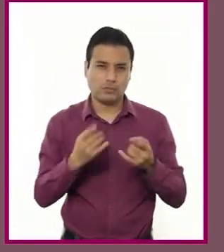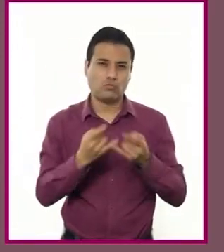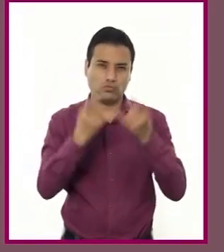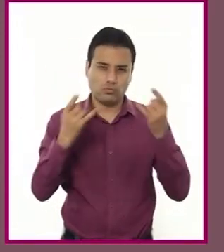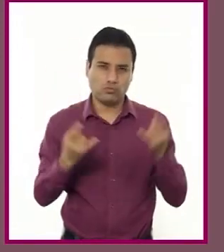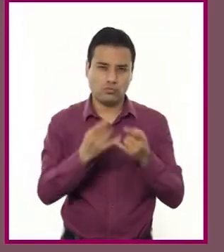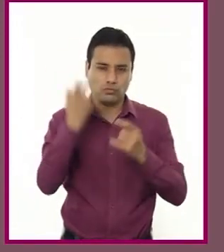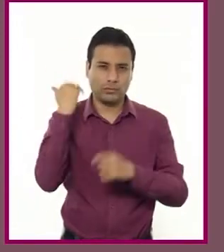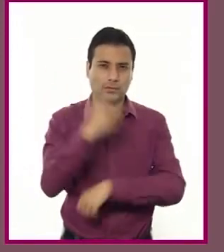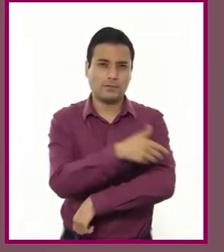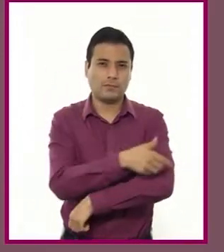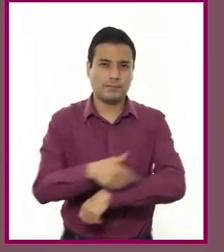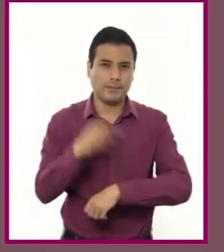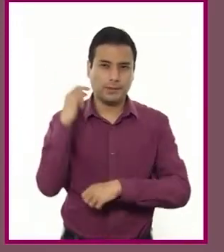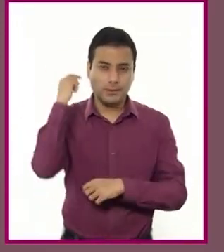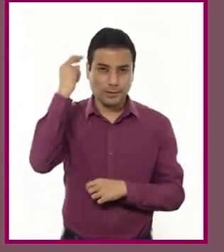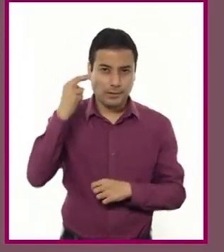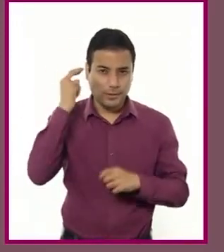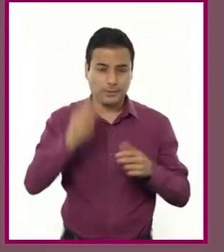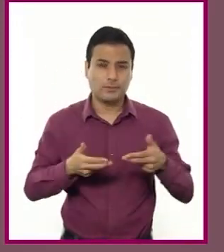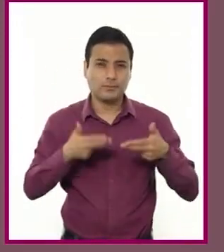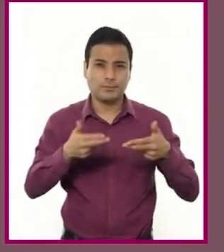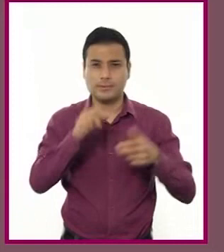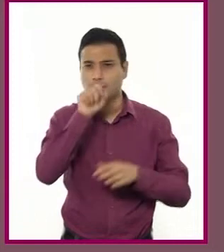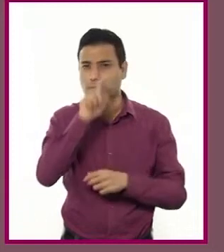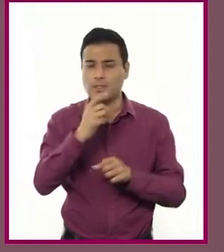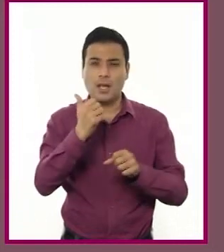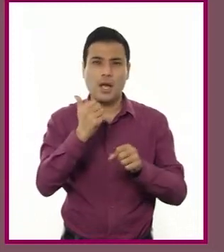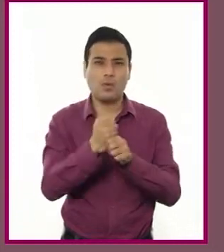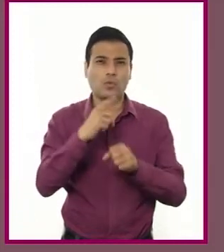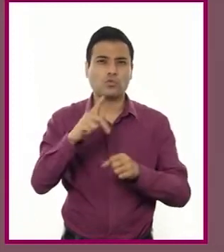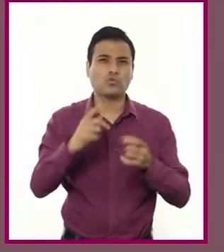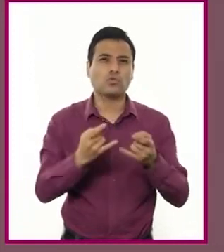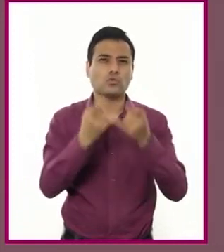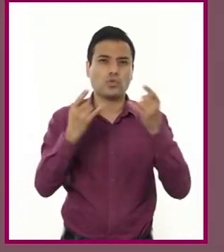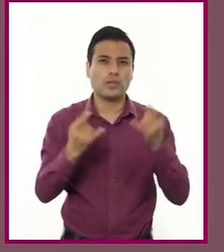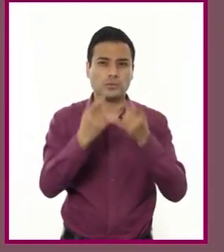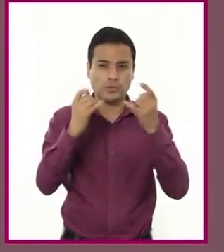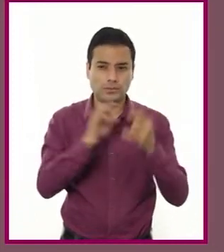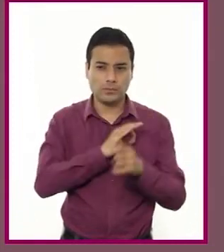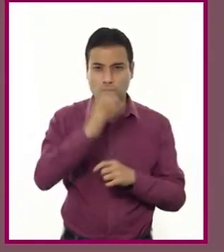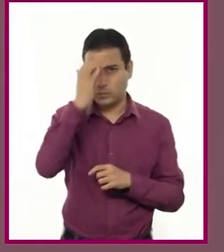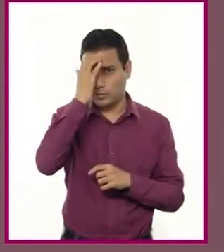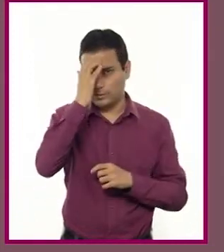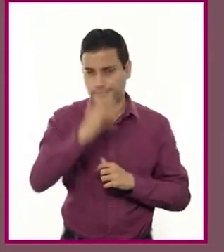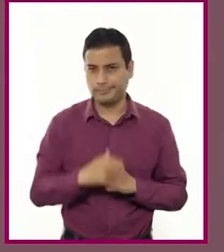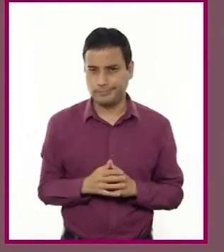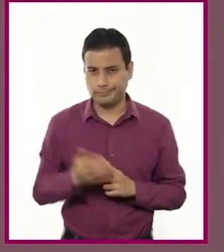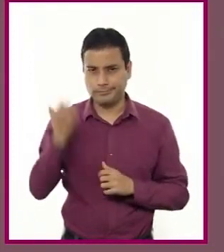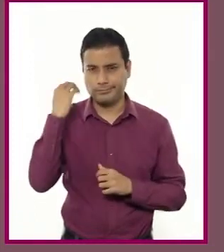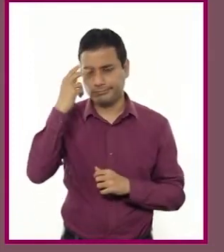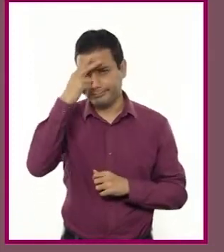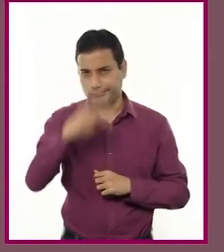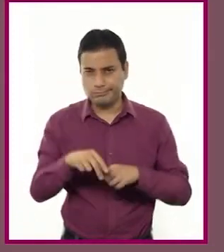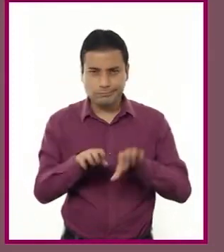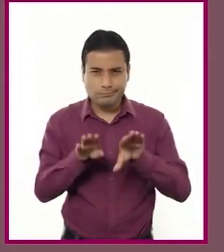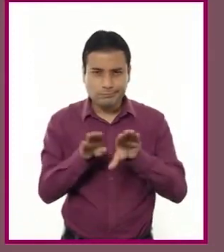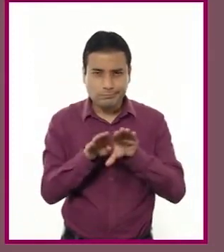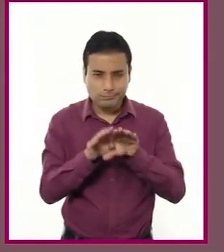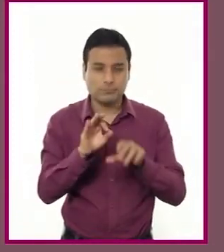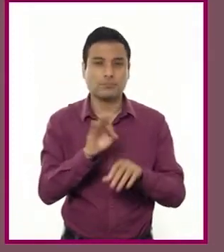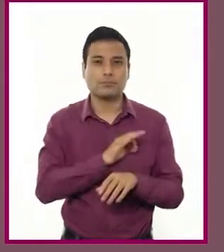nobleza tenochca, testimonios de ancianos indígenas que permiten recoger una visión de la vida cotidiana en el México anterior a la